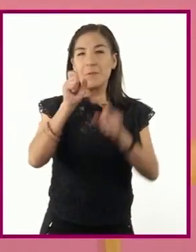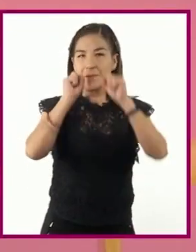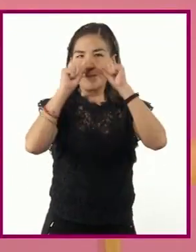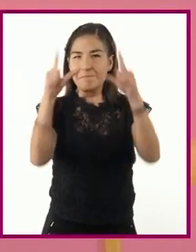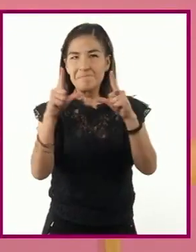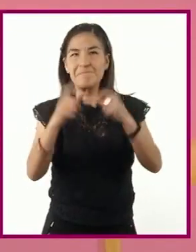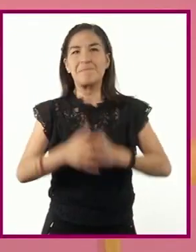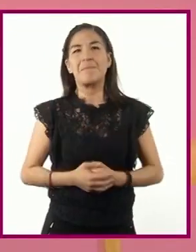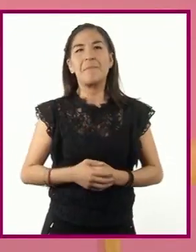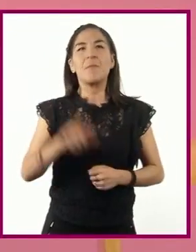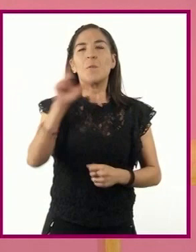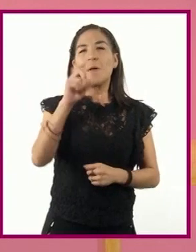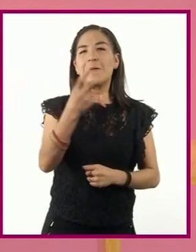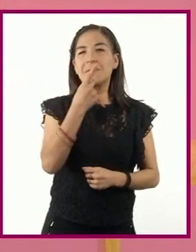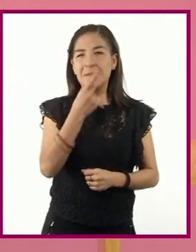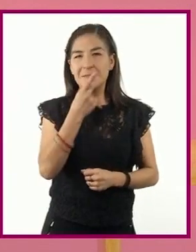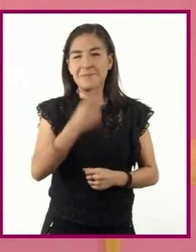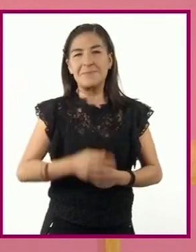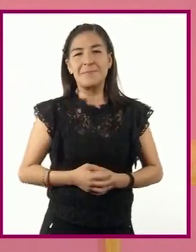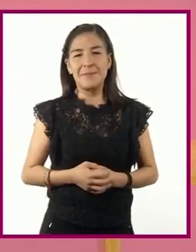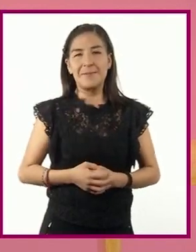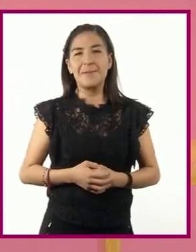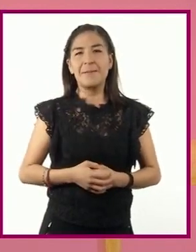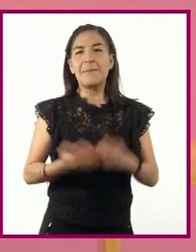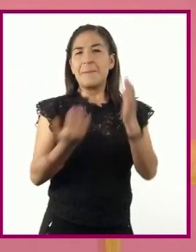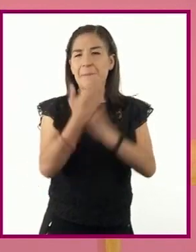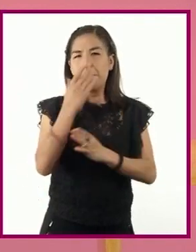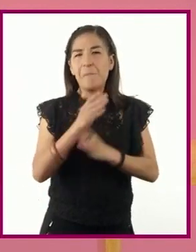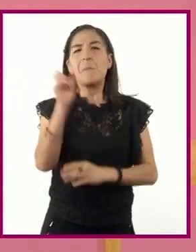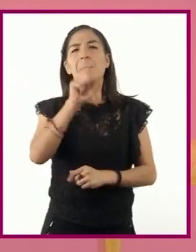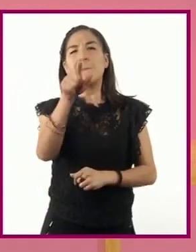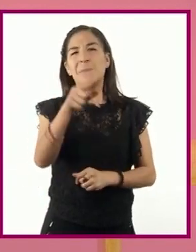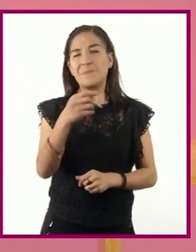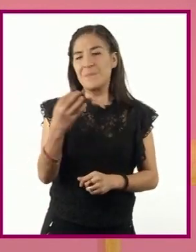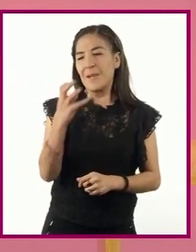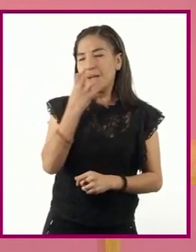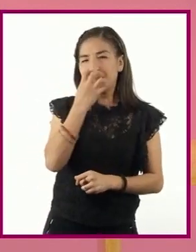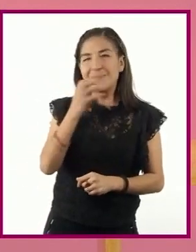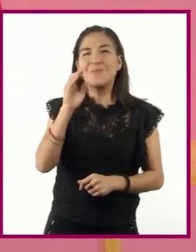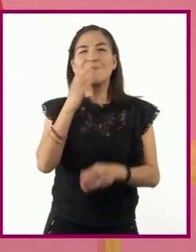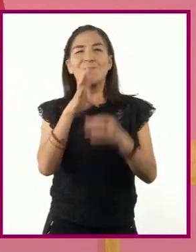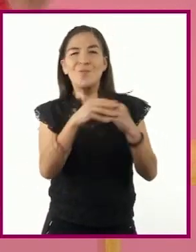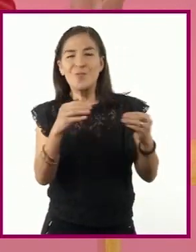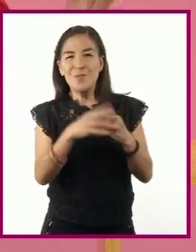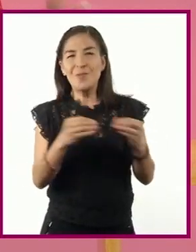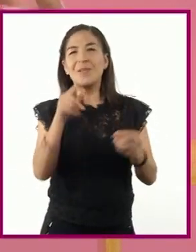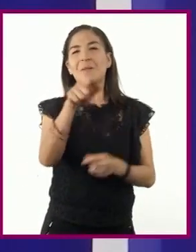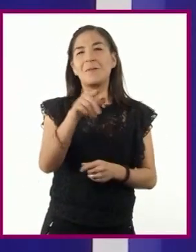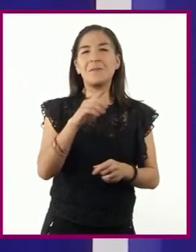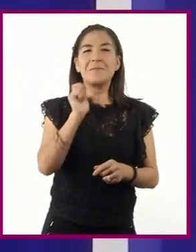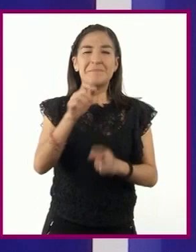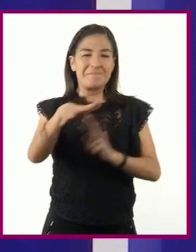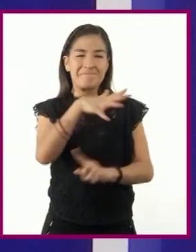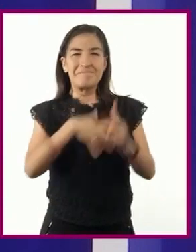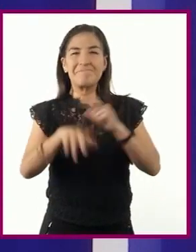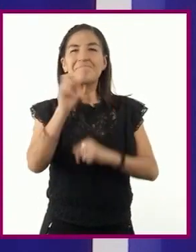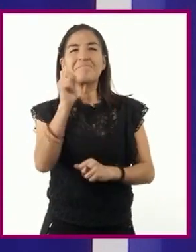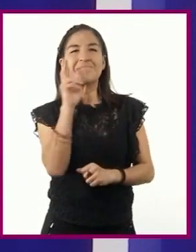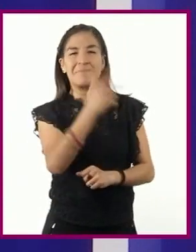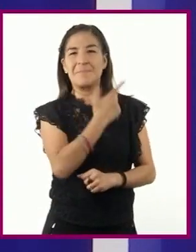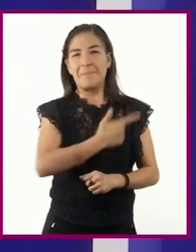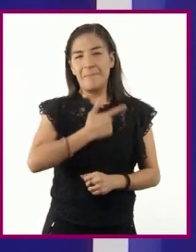despertamos, al desayunar, al disfrutar de una fruta o algún aspecto que rodea nuestra vida.